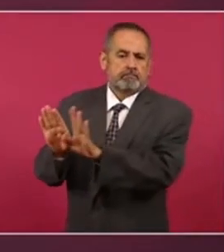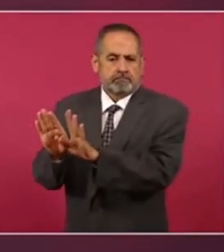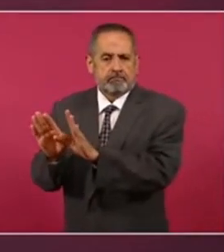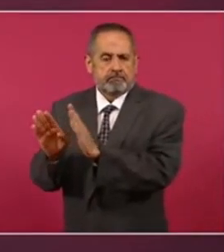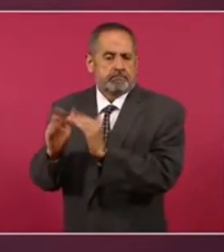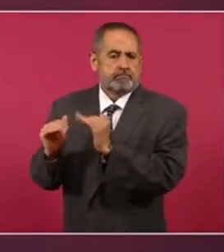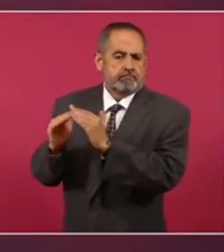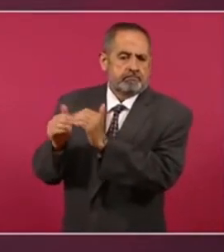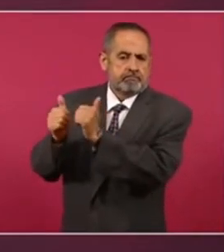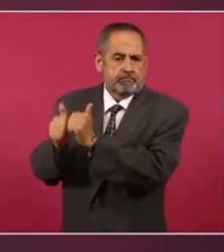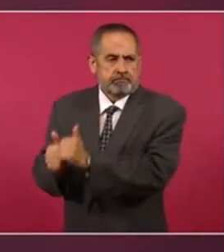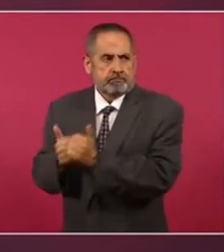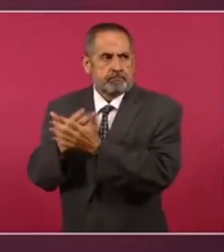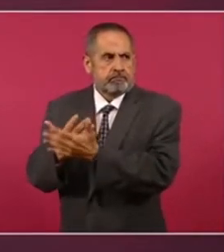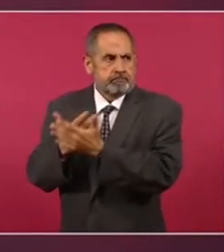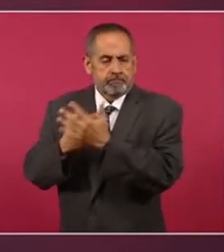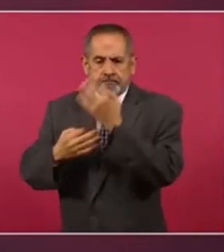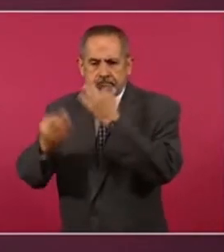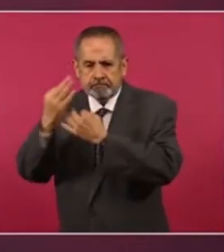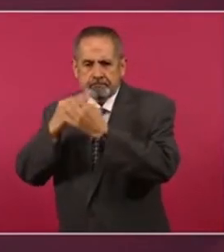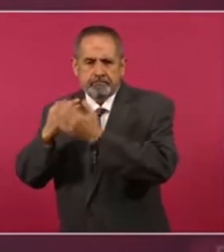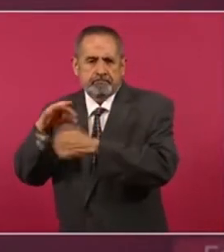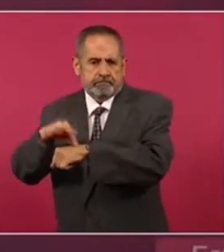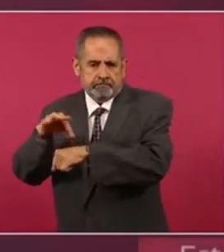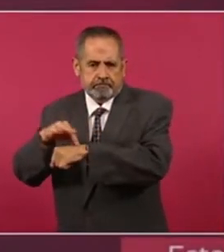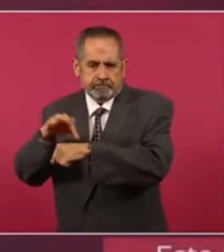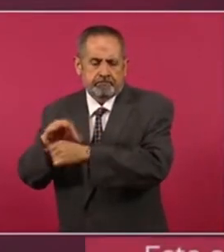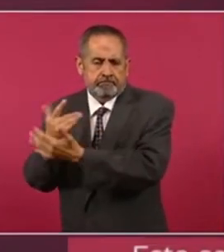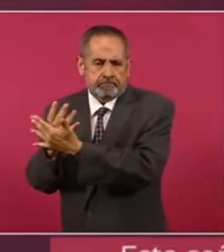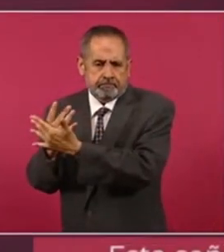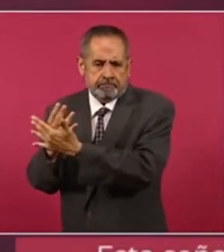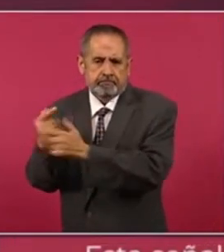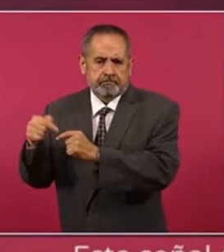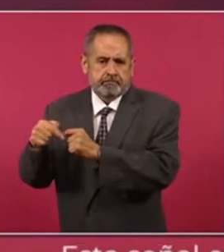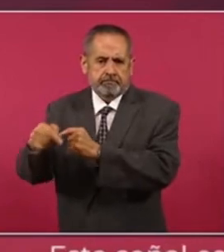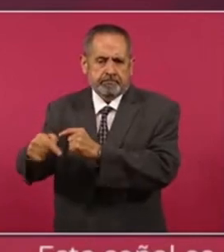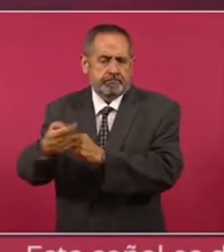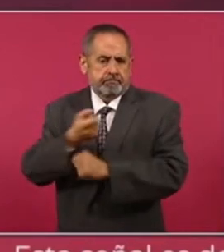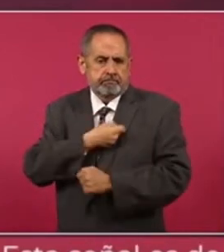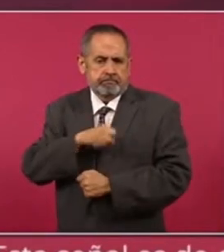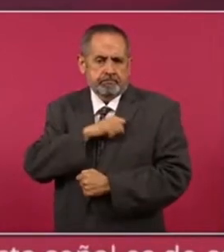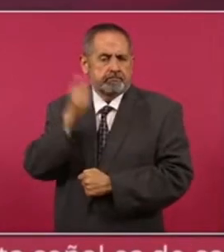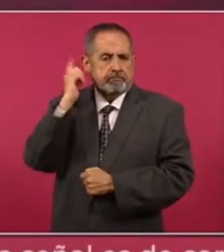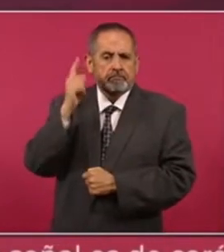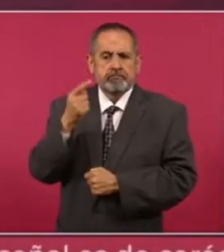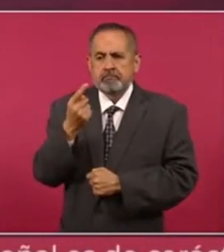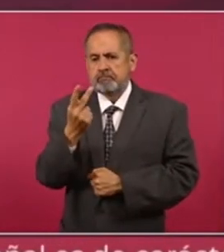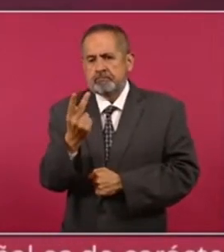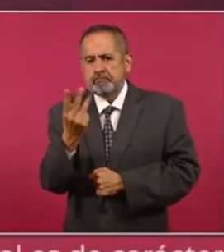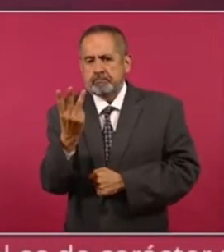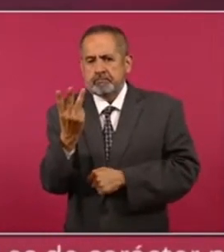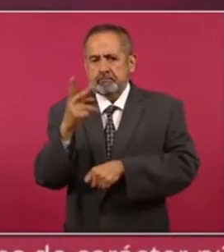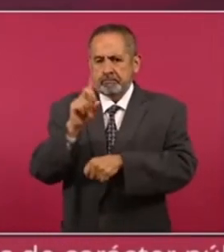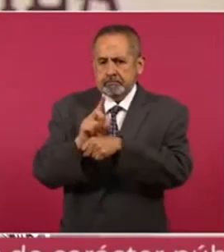tratamiento médico, recuperándose. Nosotros esperamos que en los próximos días, 2 o 3 días más, pueda